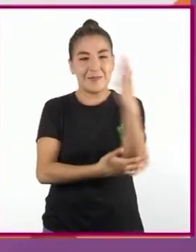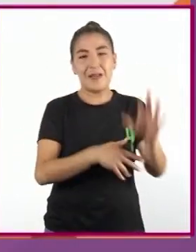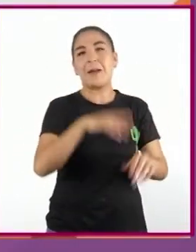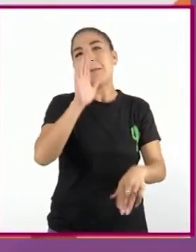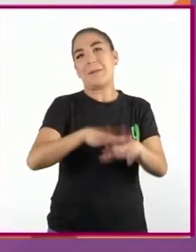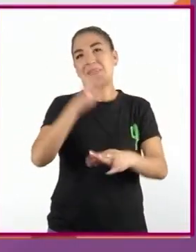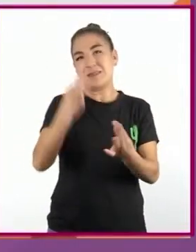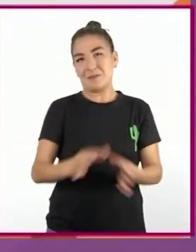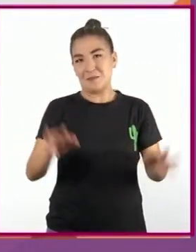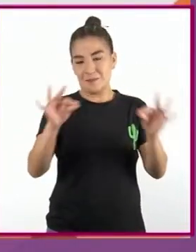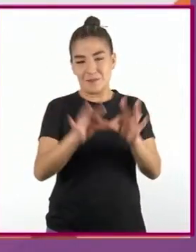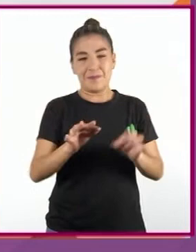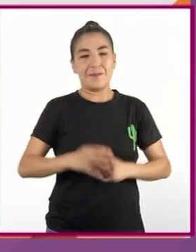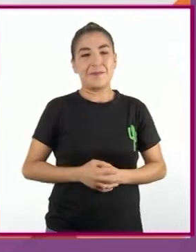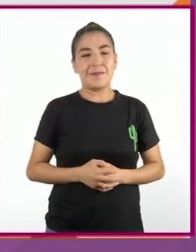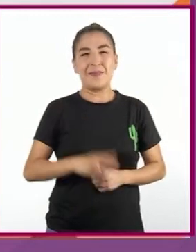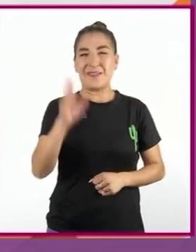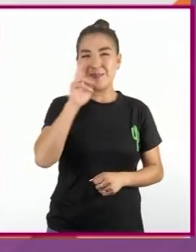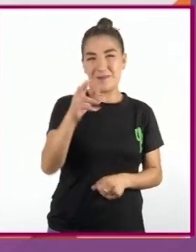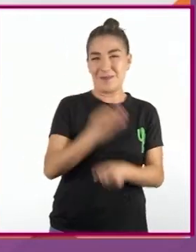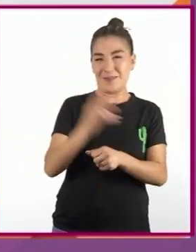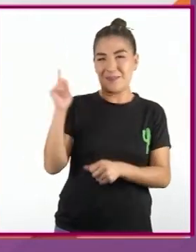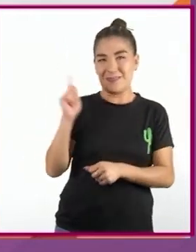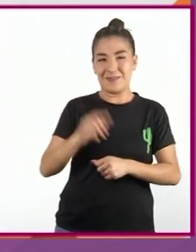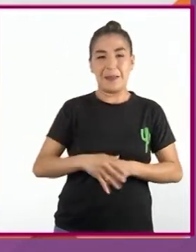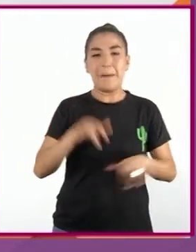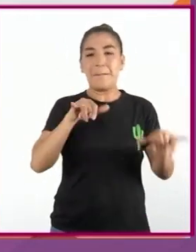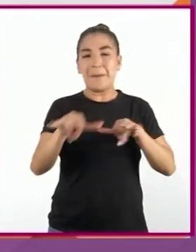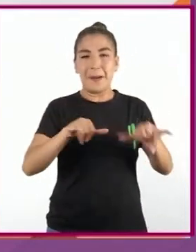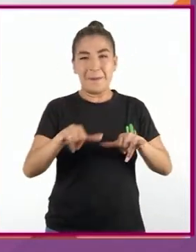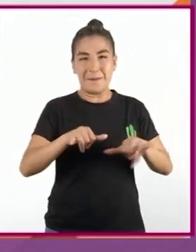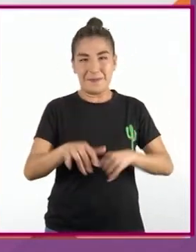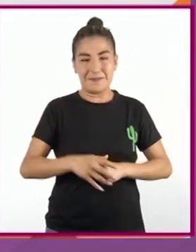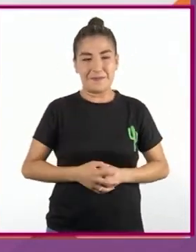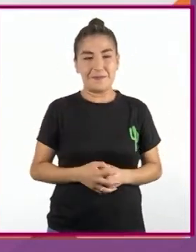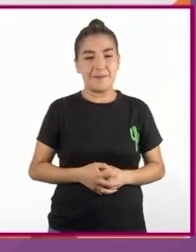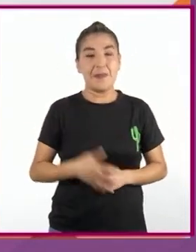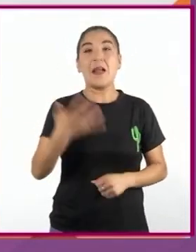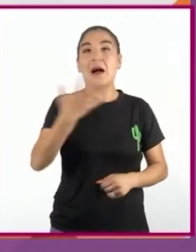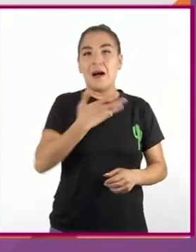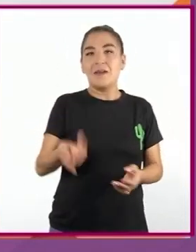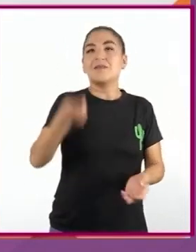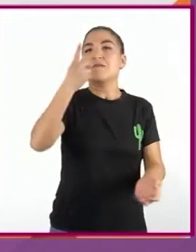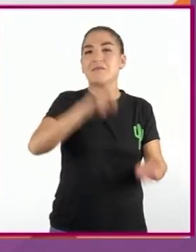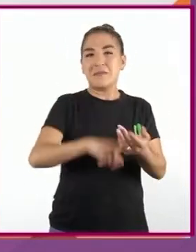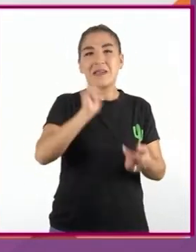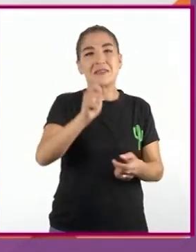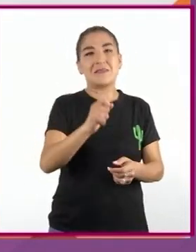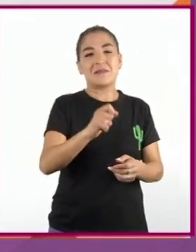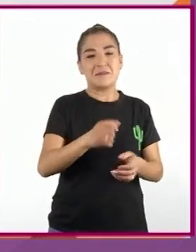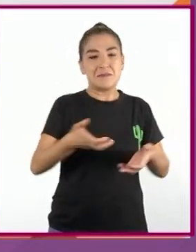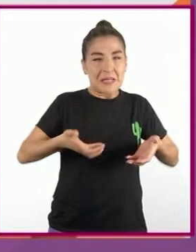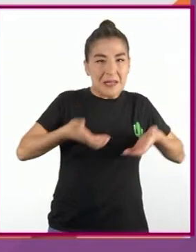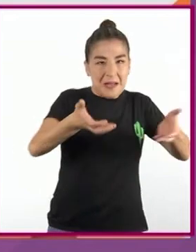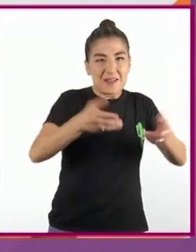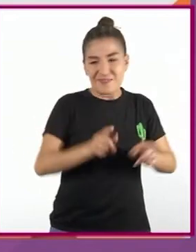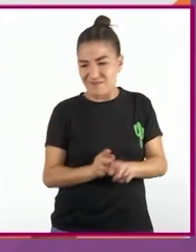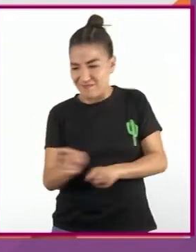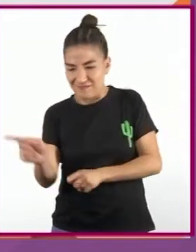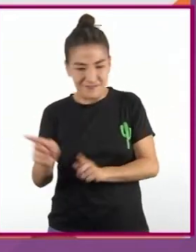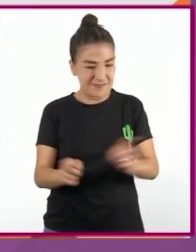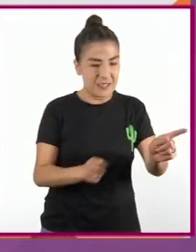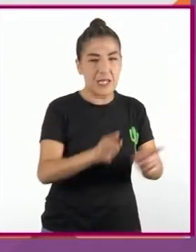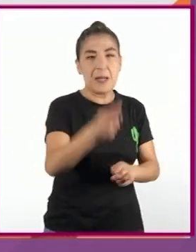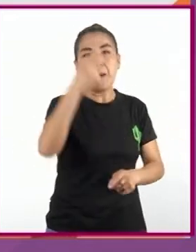podemos observar en el siguiente croquis de la zona arqueológica, notamos que existían una amplia red de calles, las cuales